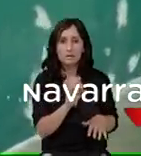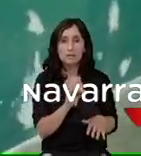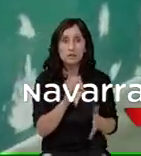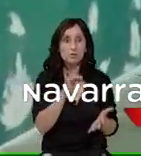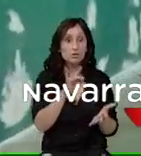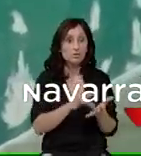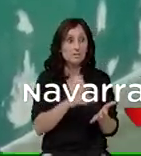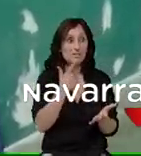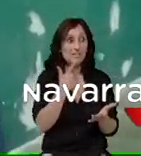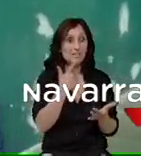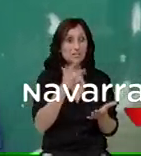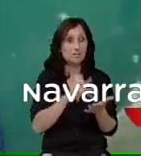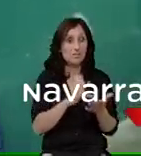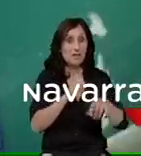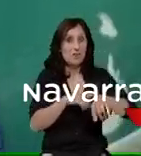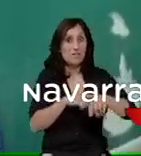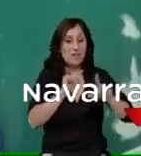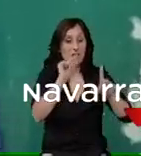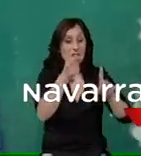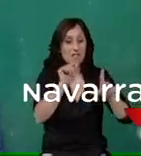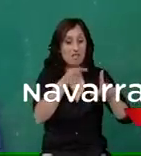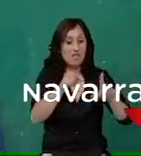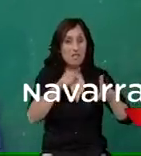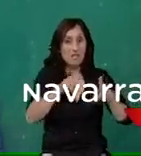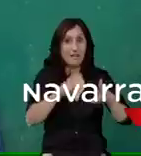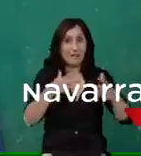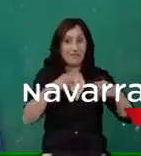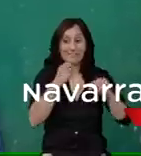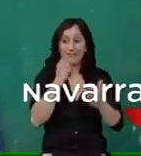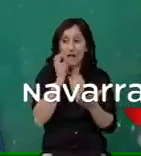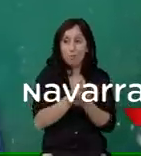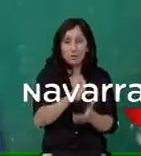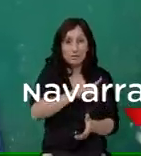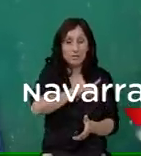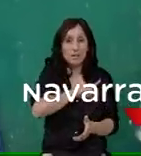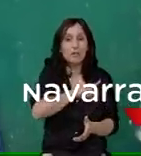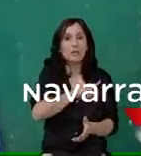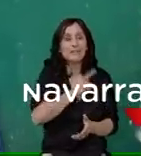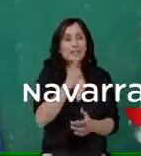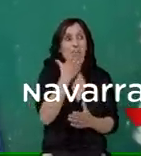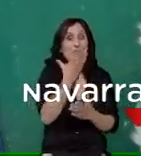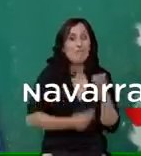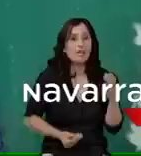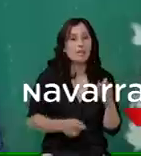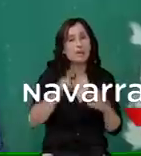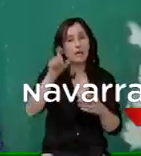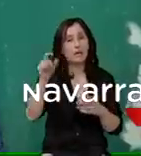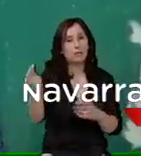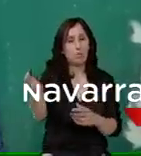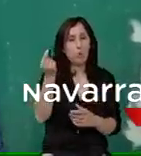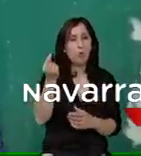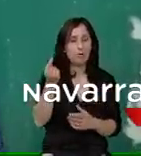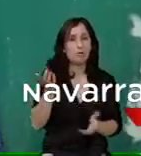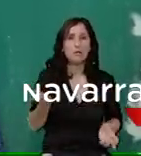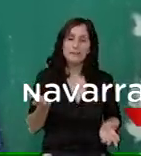estás a punto de acabar la quiniela, pues la gente que ha apostado por ti, pues si tú fallas ese punto, pues tienes que oír a veces algún insulto o